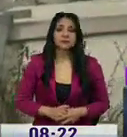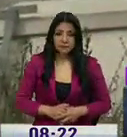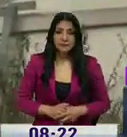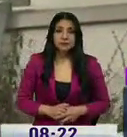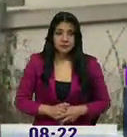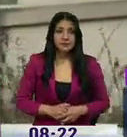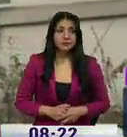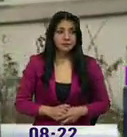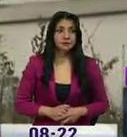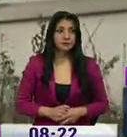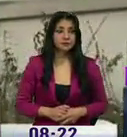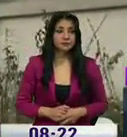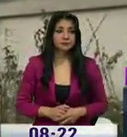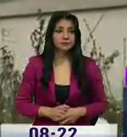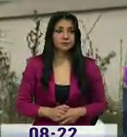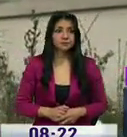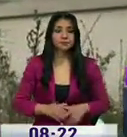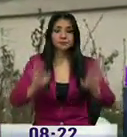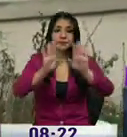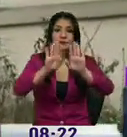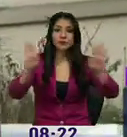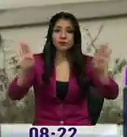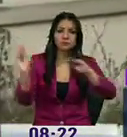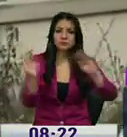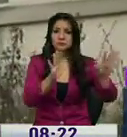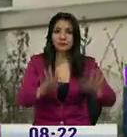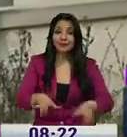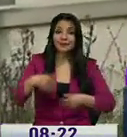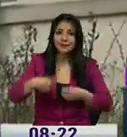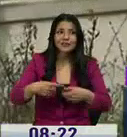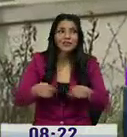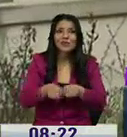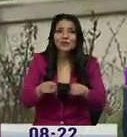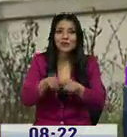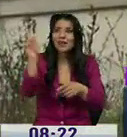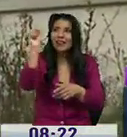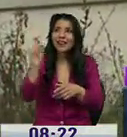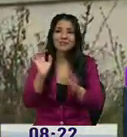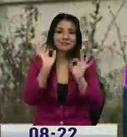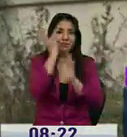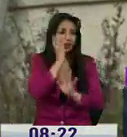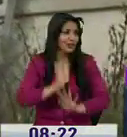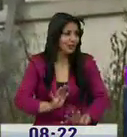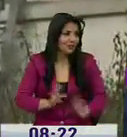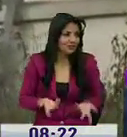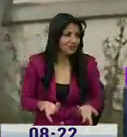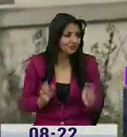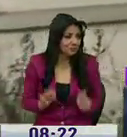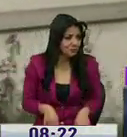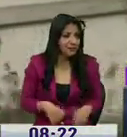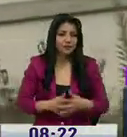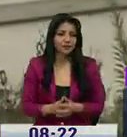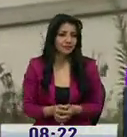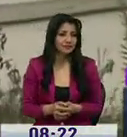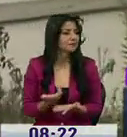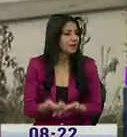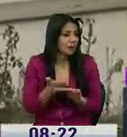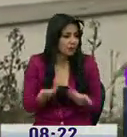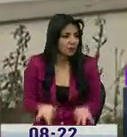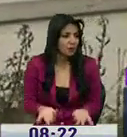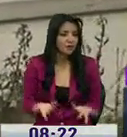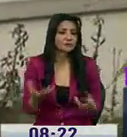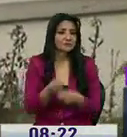para nosotros cada uno de los muros que está abandonado en la ciudad es un potencial lienzo, ese es un potencial espacio